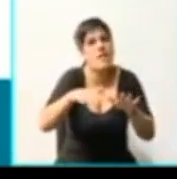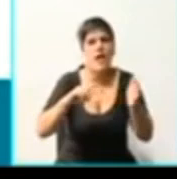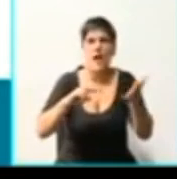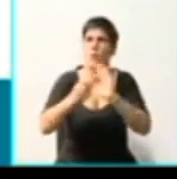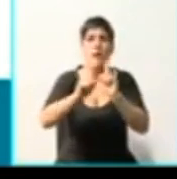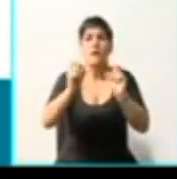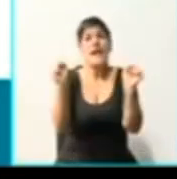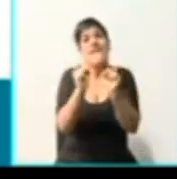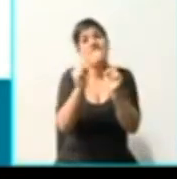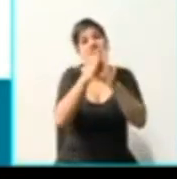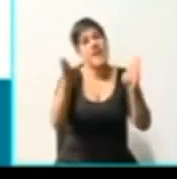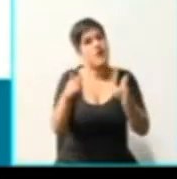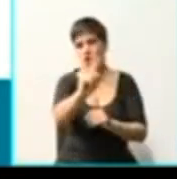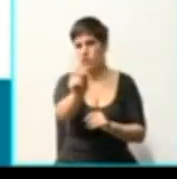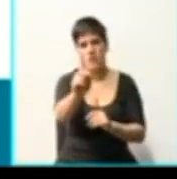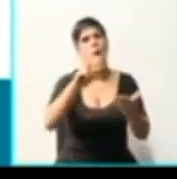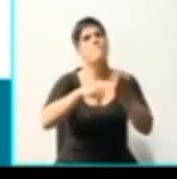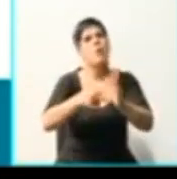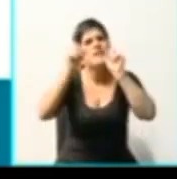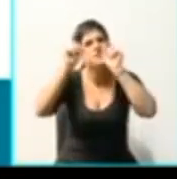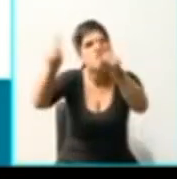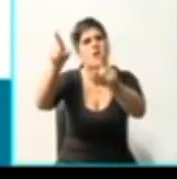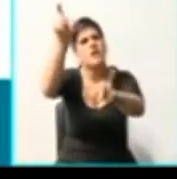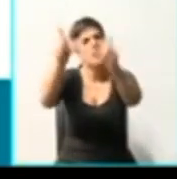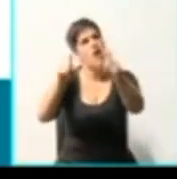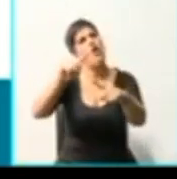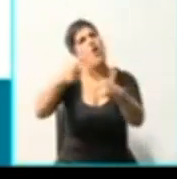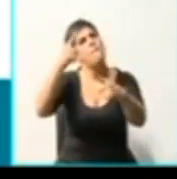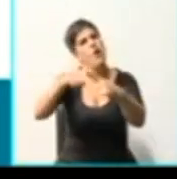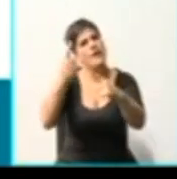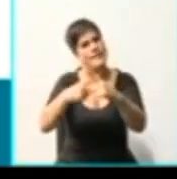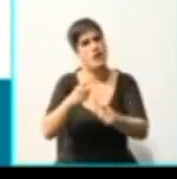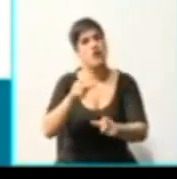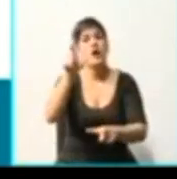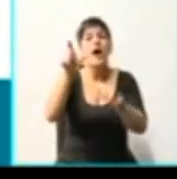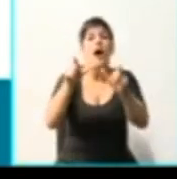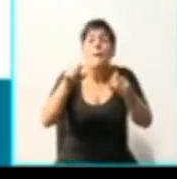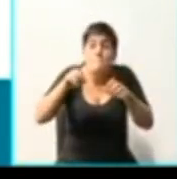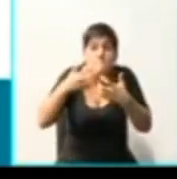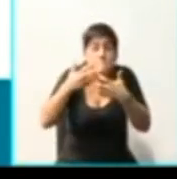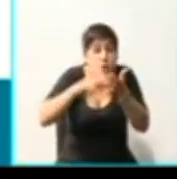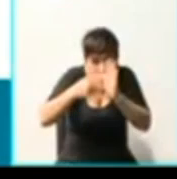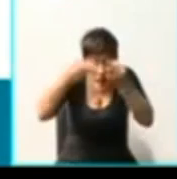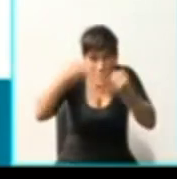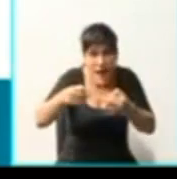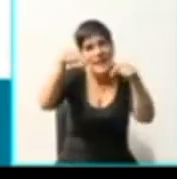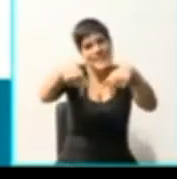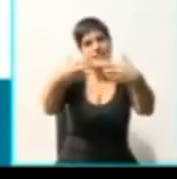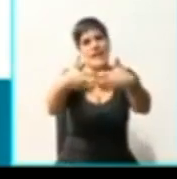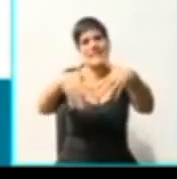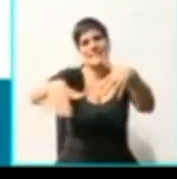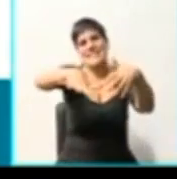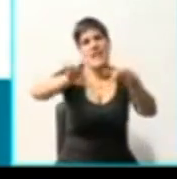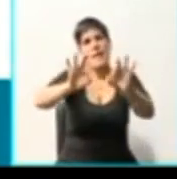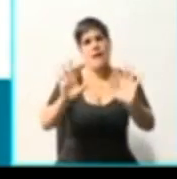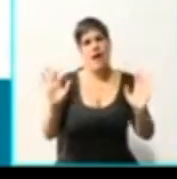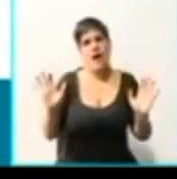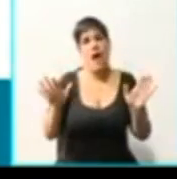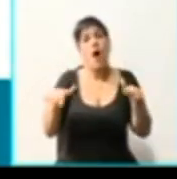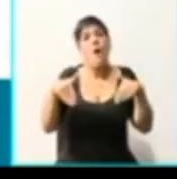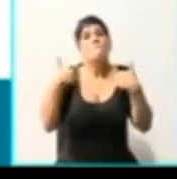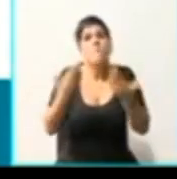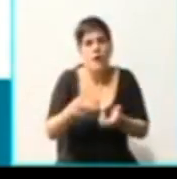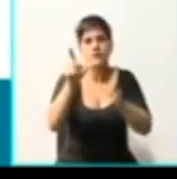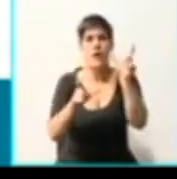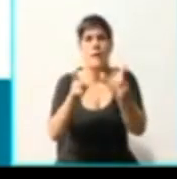los gobernantes, son sus políticas, es este sistema. Por eso la gente se muere de frío